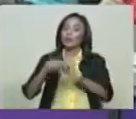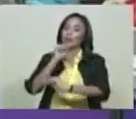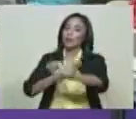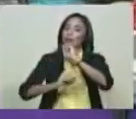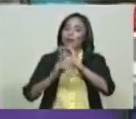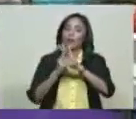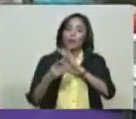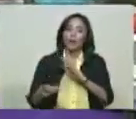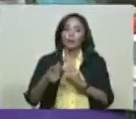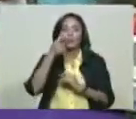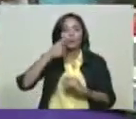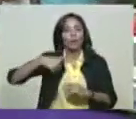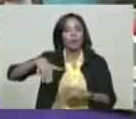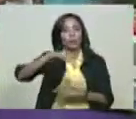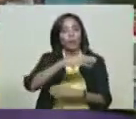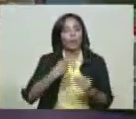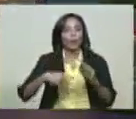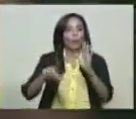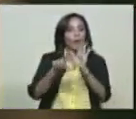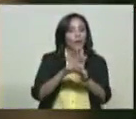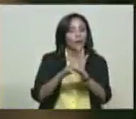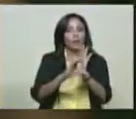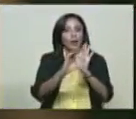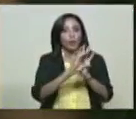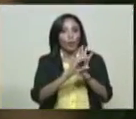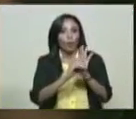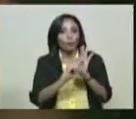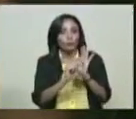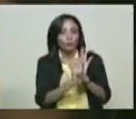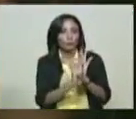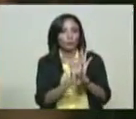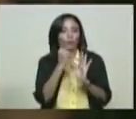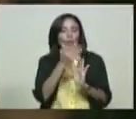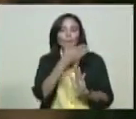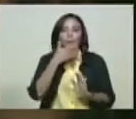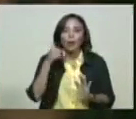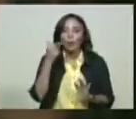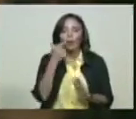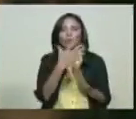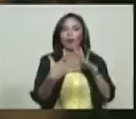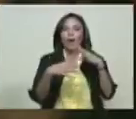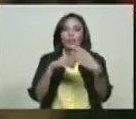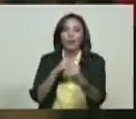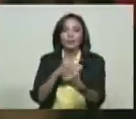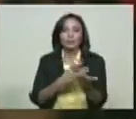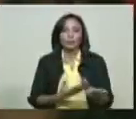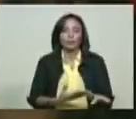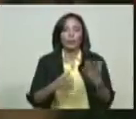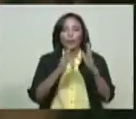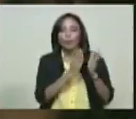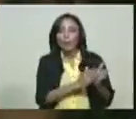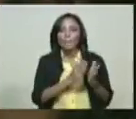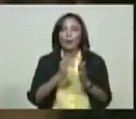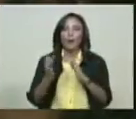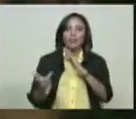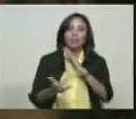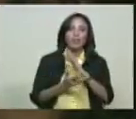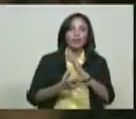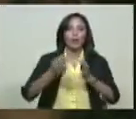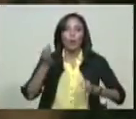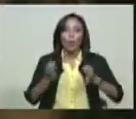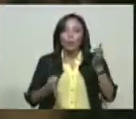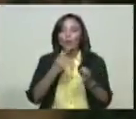a través de leyes constitucionales que mejoren el andamiaje técnico jurídico